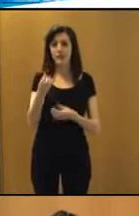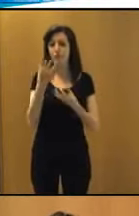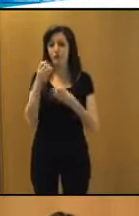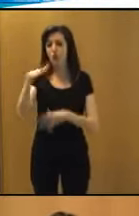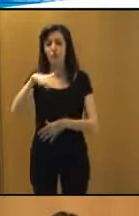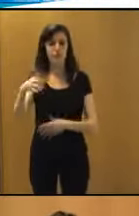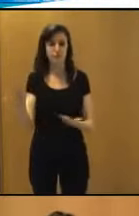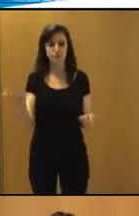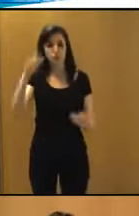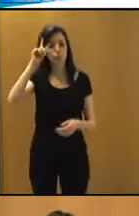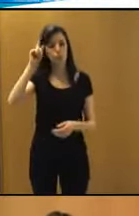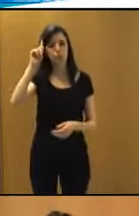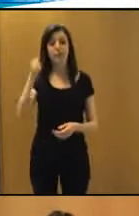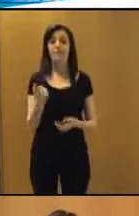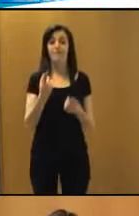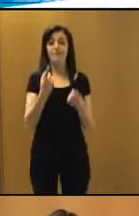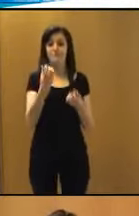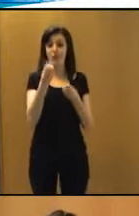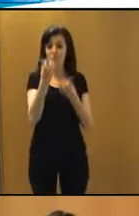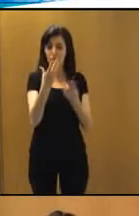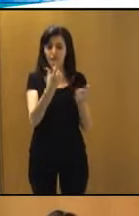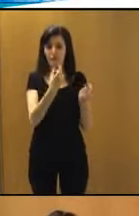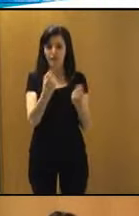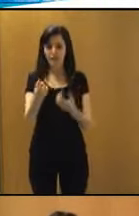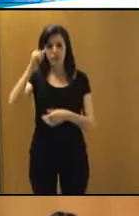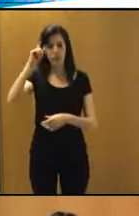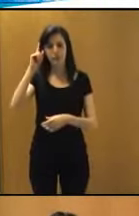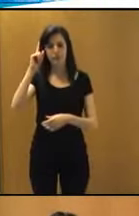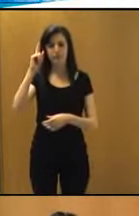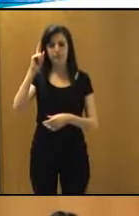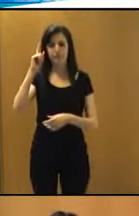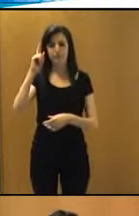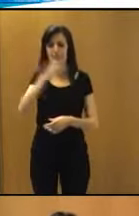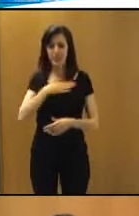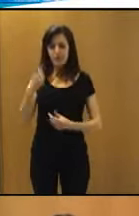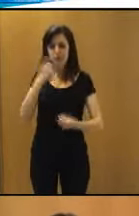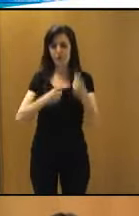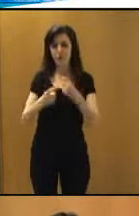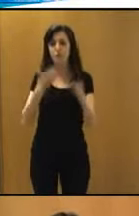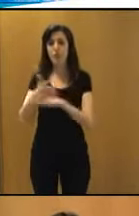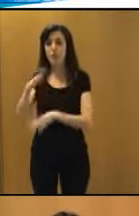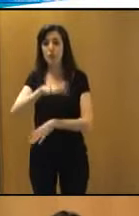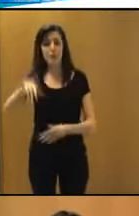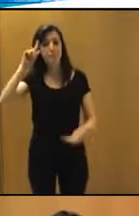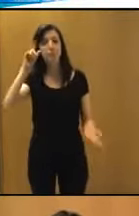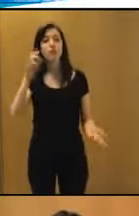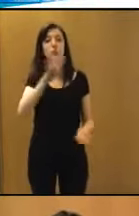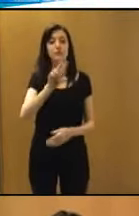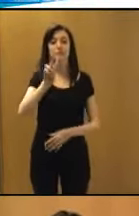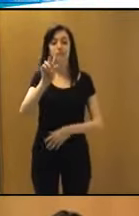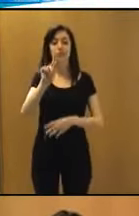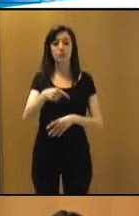dónde informarme. O sea, la falta de información, incluso no saber dónde dirigirnos a la hora de obtener más información. Pues un